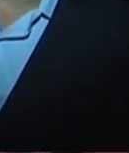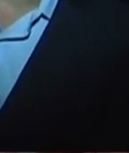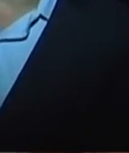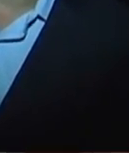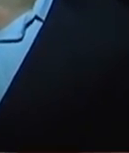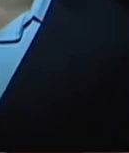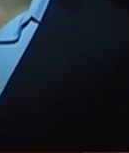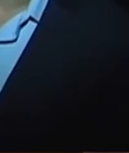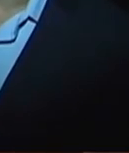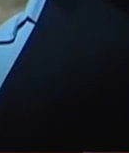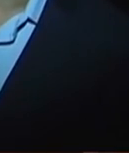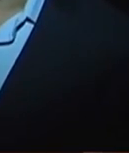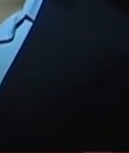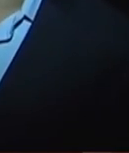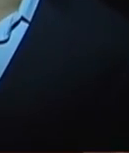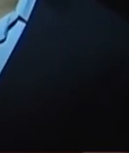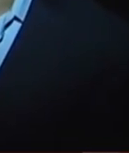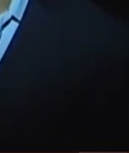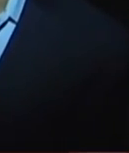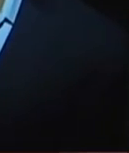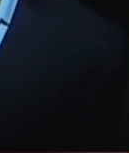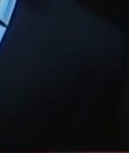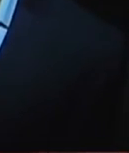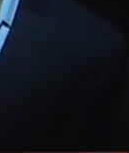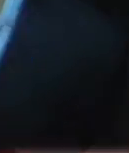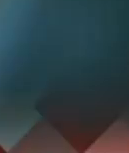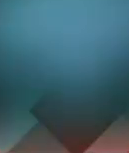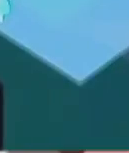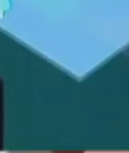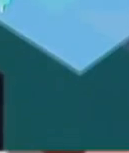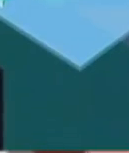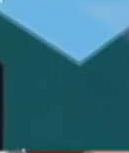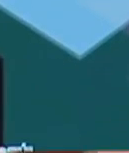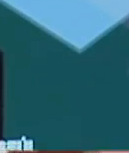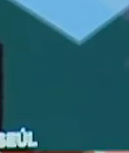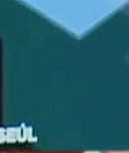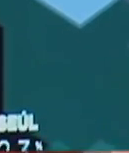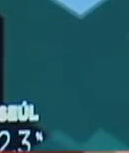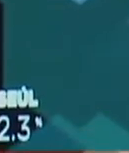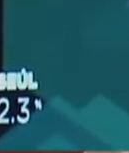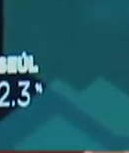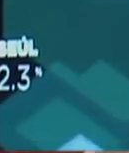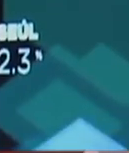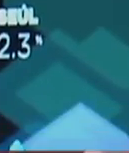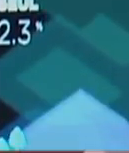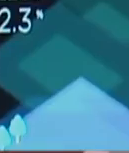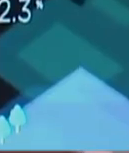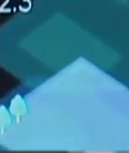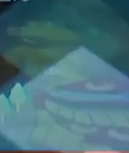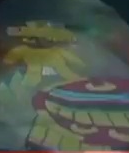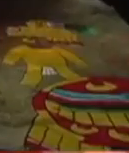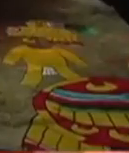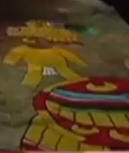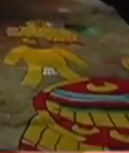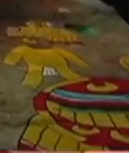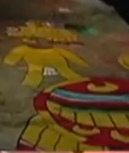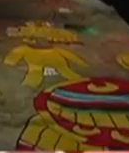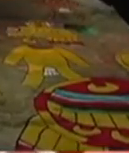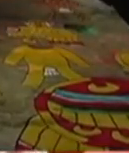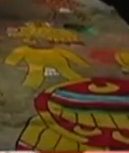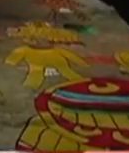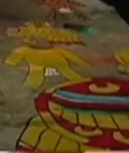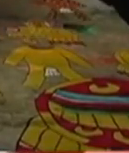cámaras y organizaciones que tienen que ver, que intervienen en la ciudad. El Museo Futura CDMX se ubica en el antiguo Teatro